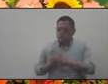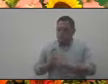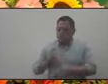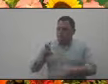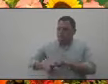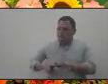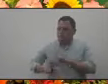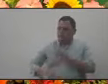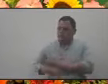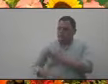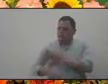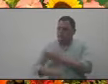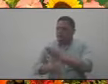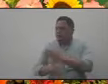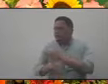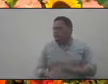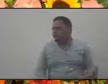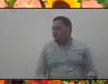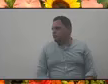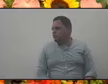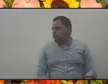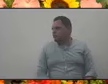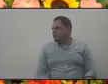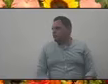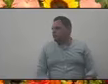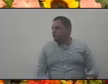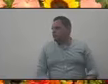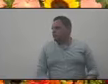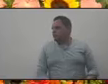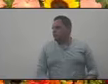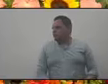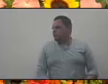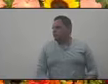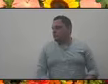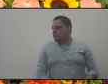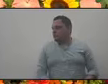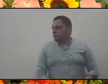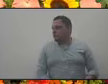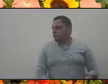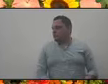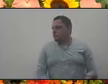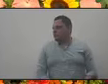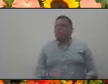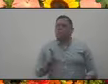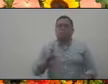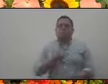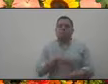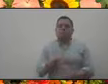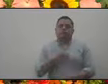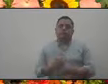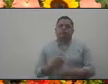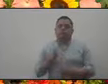esfuerzo. Y tampoco se hace en estos ejercicios solicitar un aplauso, pero yo creo que sí a la gestión de Nuria deberíamos darle un aplauso porque estamos hoy